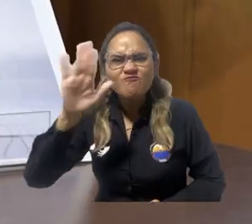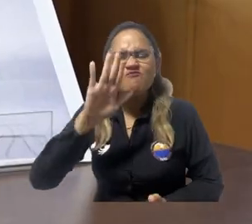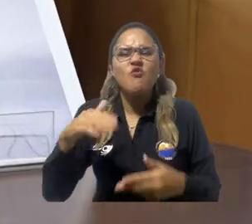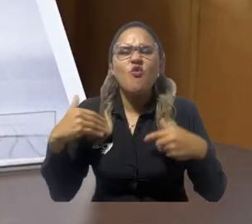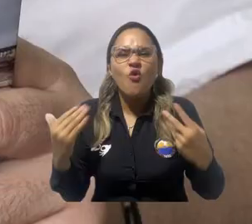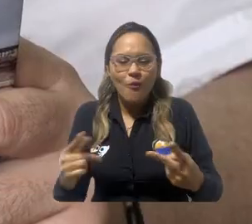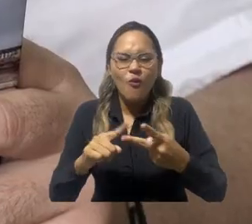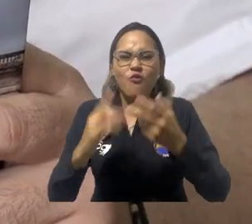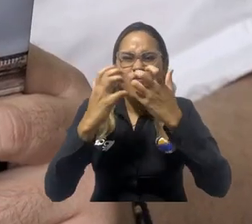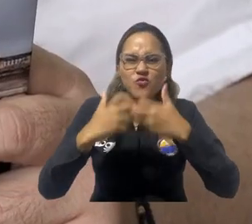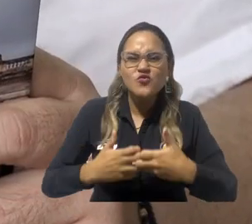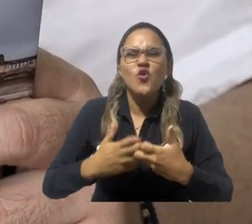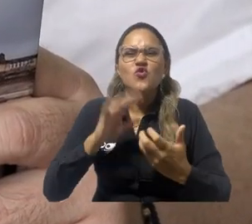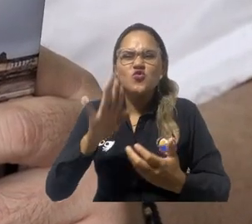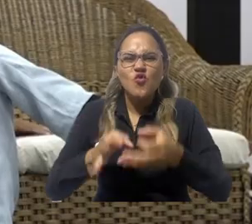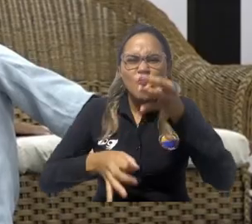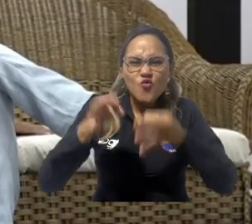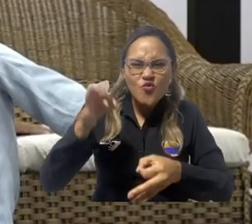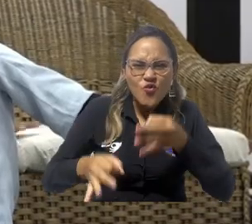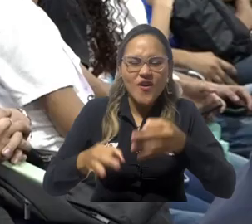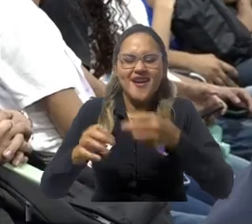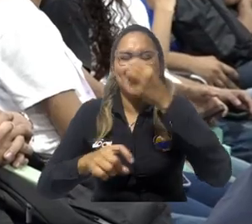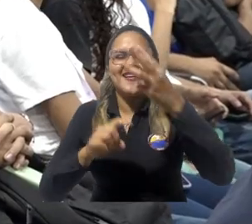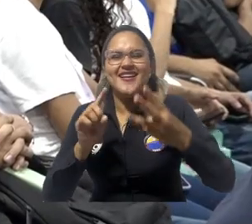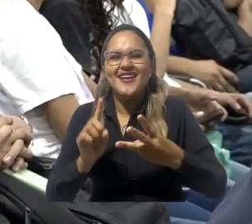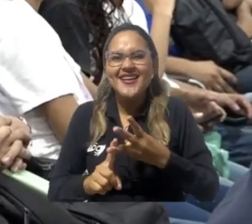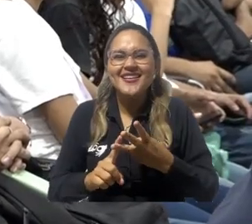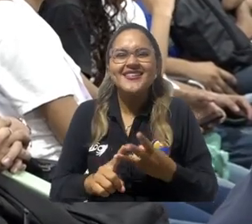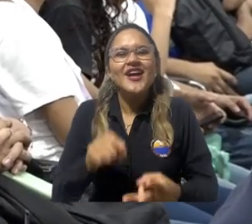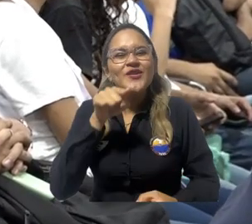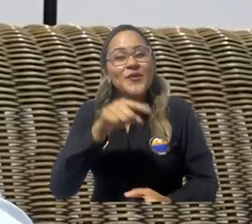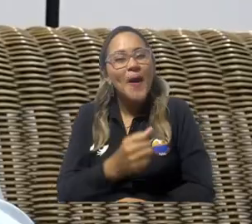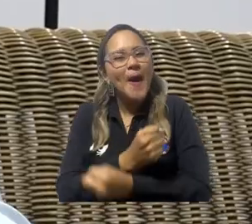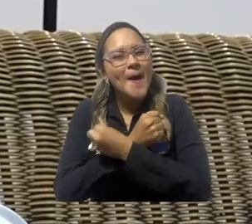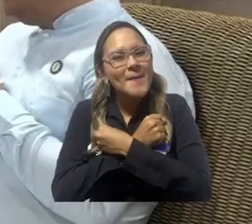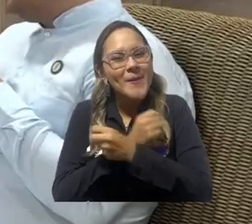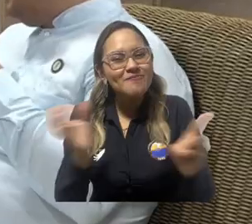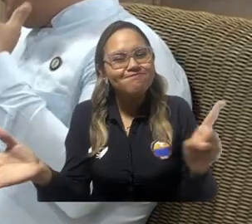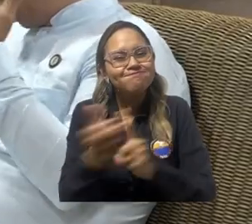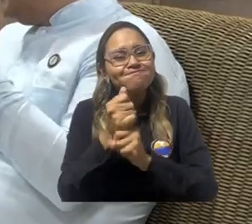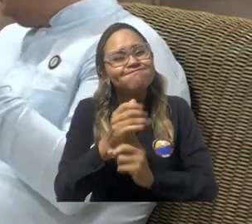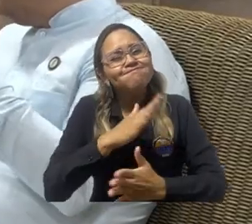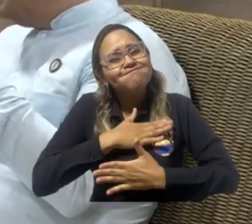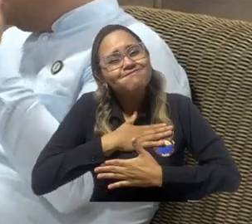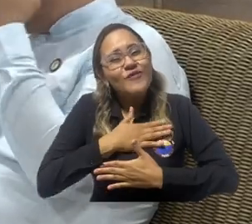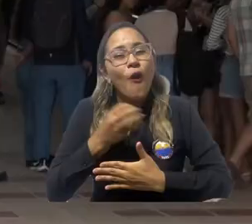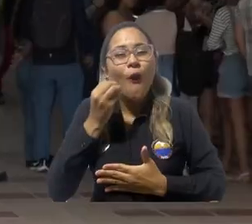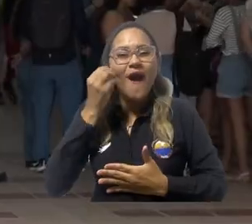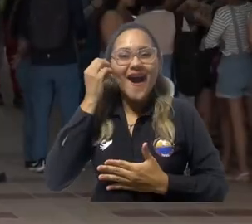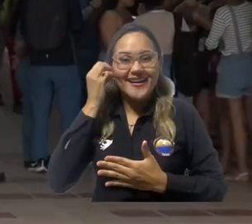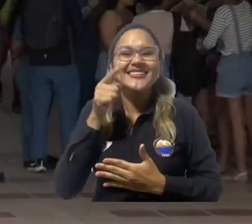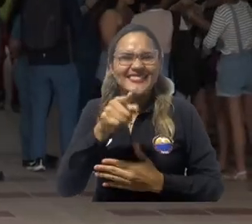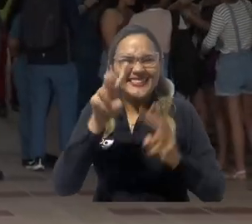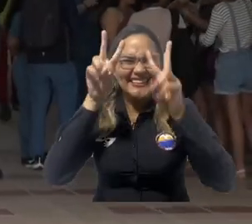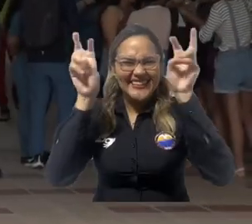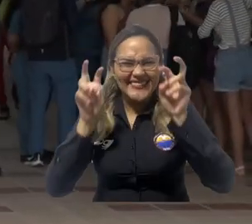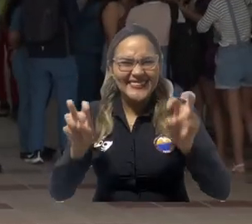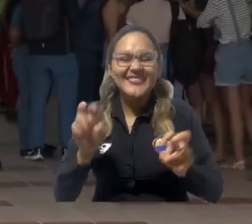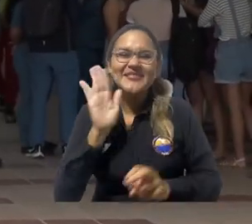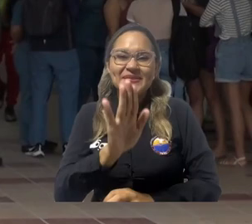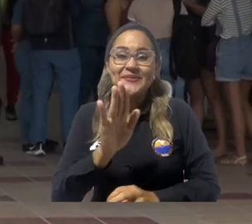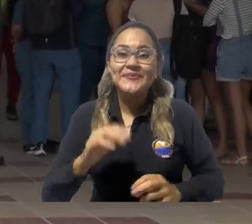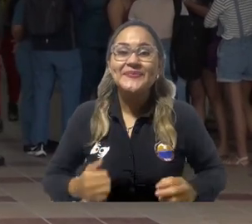territoriales, la función legislativa en Colombia y En tu amor encontré mi hogar fueron algunos de los títulos. Quien revisa el libro de